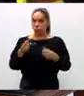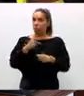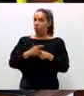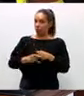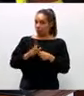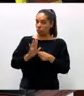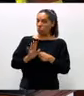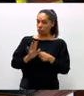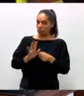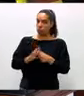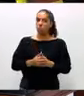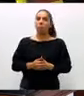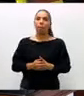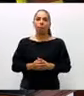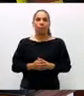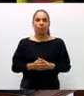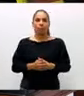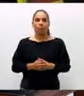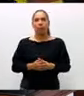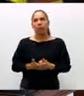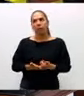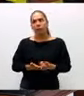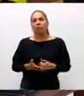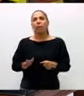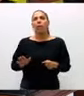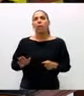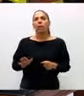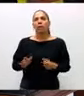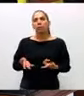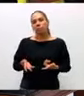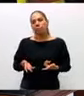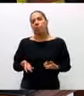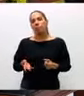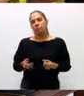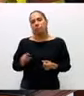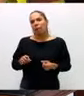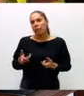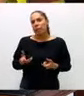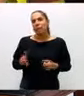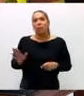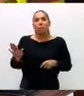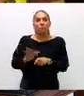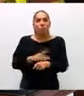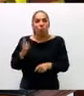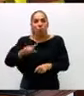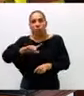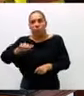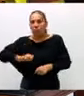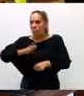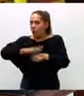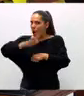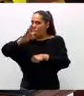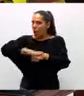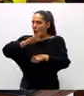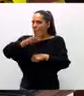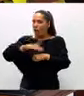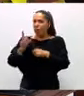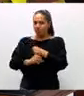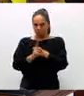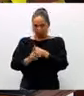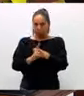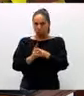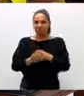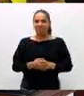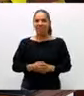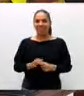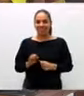distancia? Bueno, pues que se incrementan otros riesgos, incluso a la seguridad de las y los estudiantes.